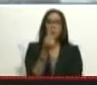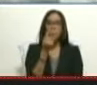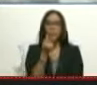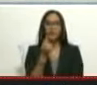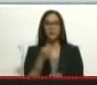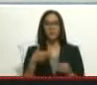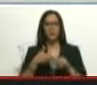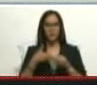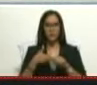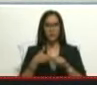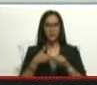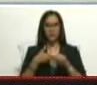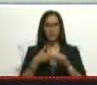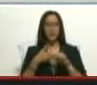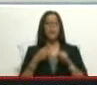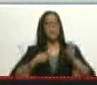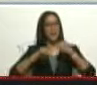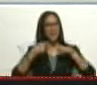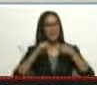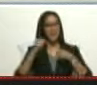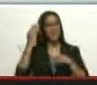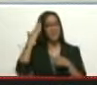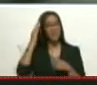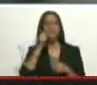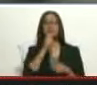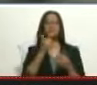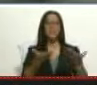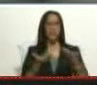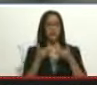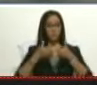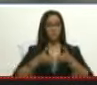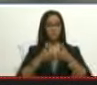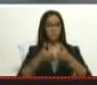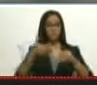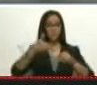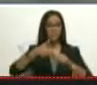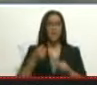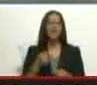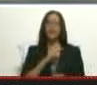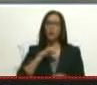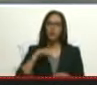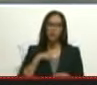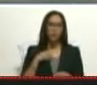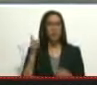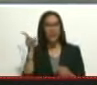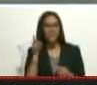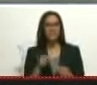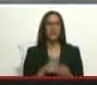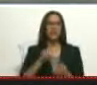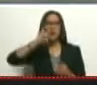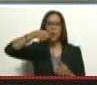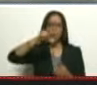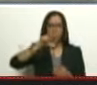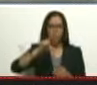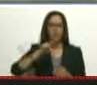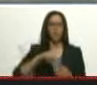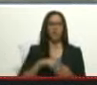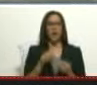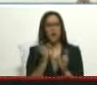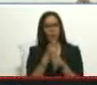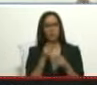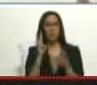gasolina para vender, ustedes saben quién trajo los barcos de gasolina que celebramos por allá en julio, agosto de 2020,